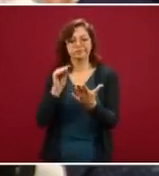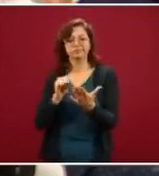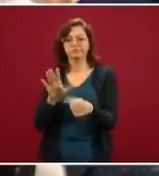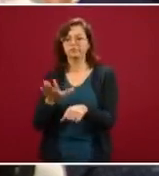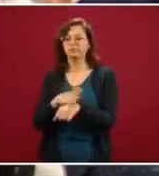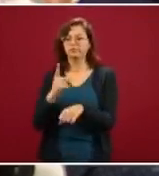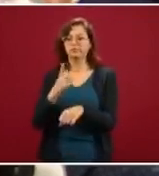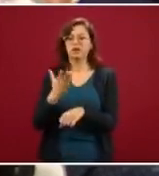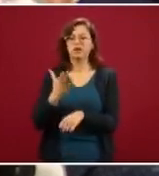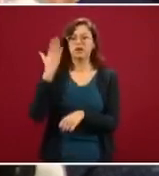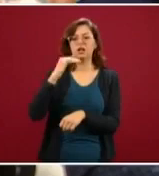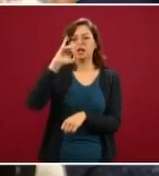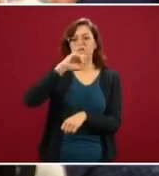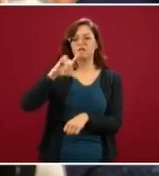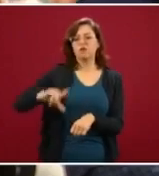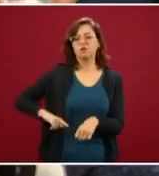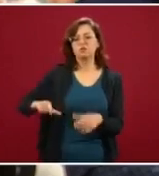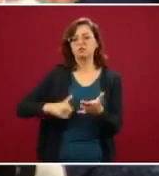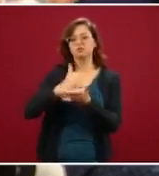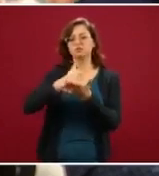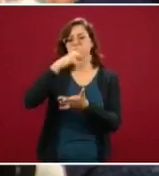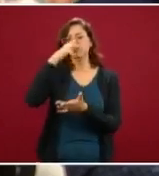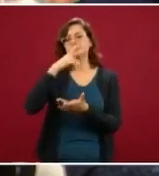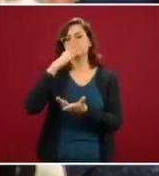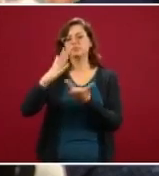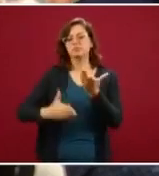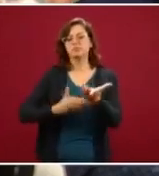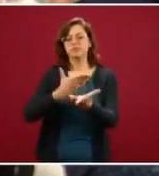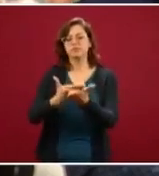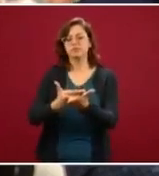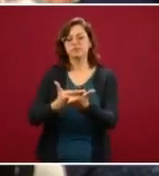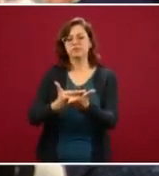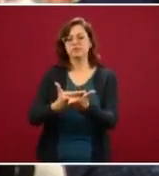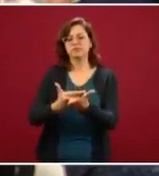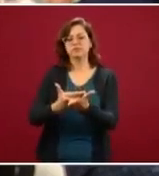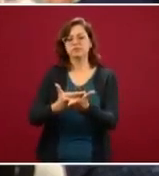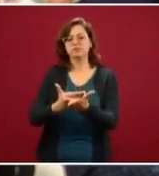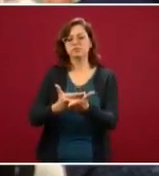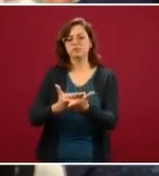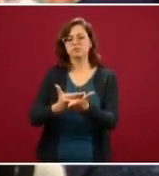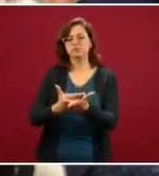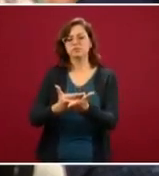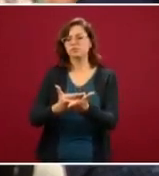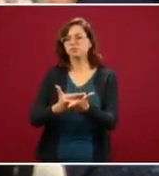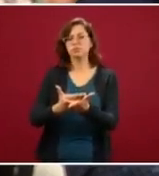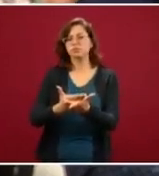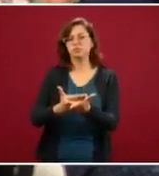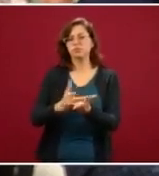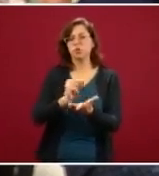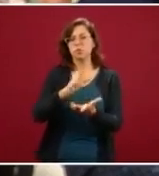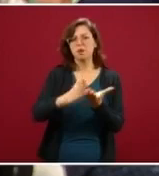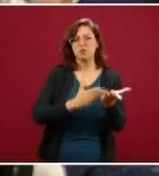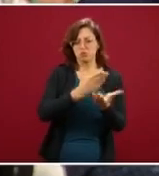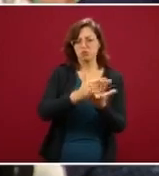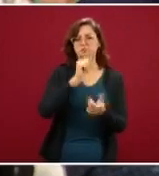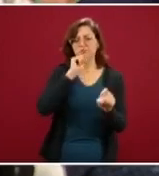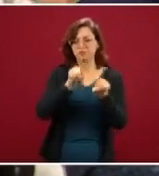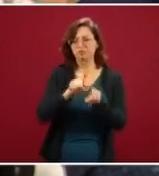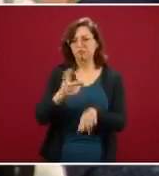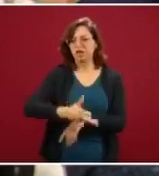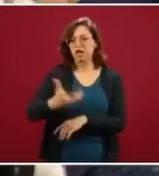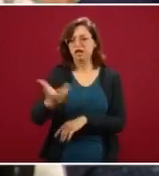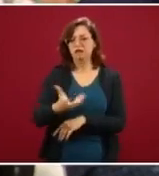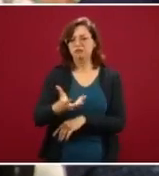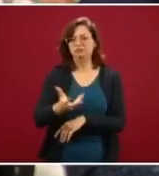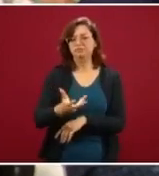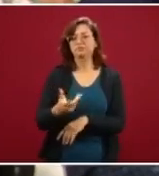de Gobierno de la ciudad ha hecho un planteamiento, más bien una acción concreta, no un planteamiento nada más, sobre detectar